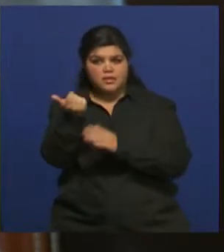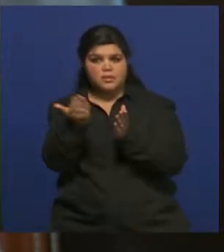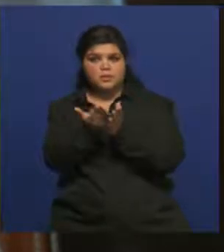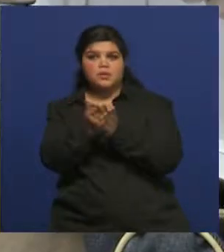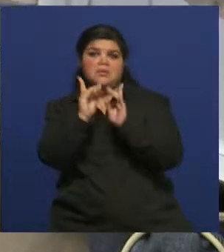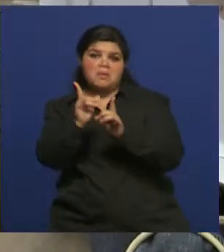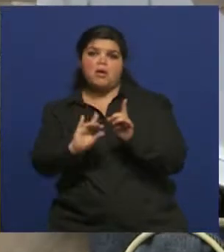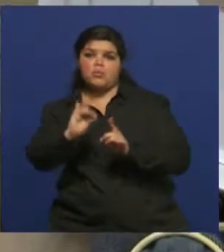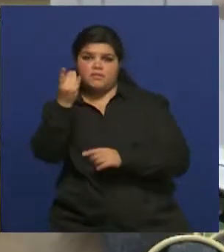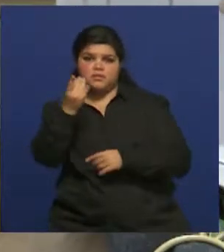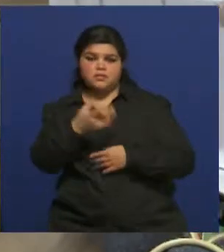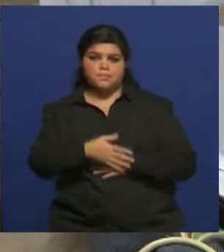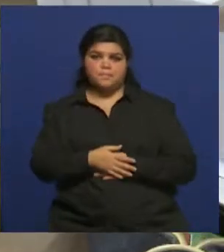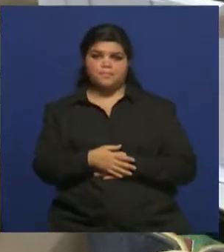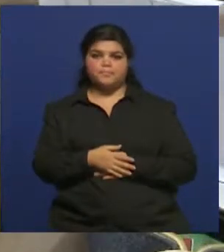universitarios.